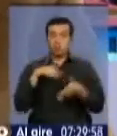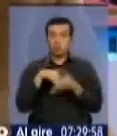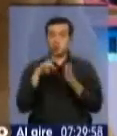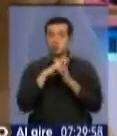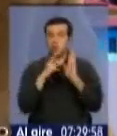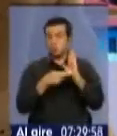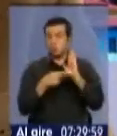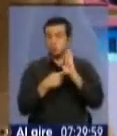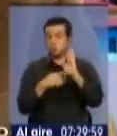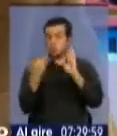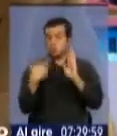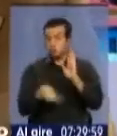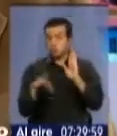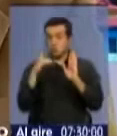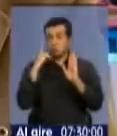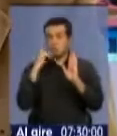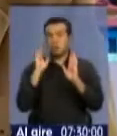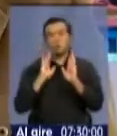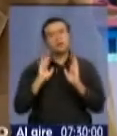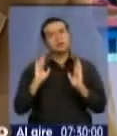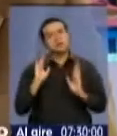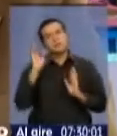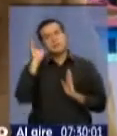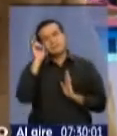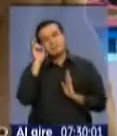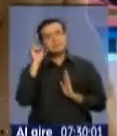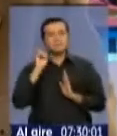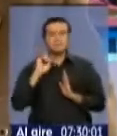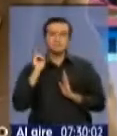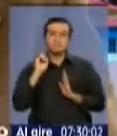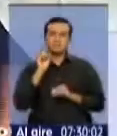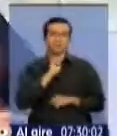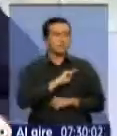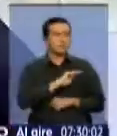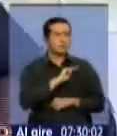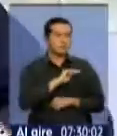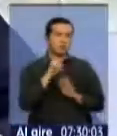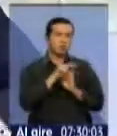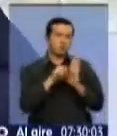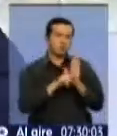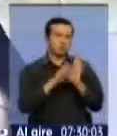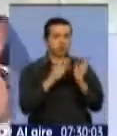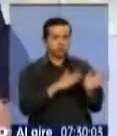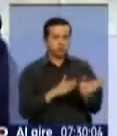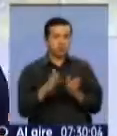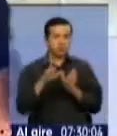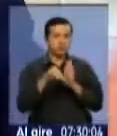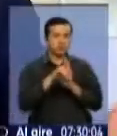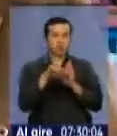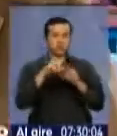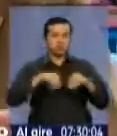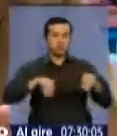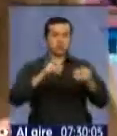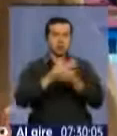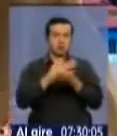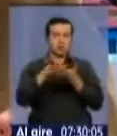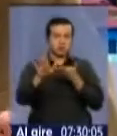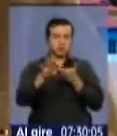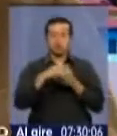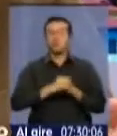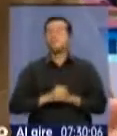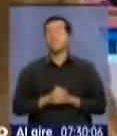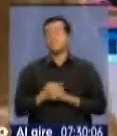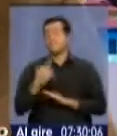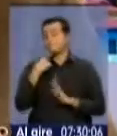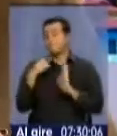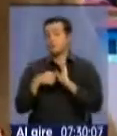reglamento también, entonces uno se puede hacer. Pero yo no creo que va por ahí el cambio. Los municipios establecen ordenanzas y urbanizan lo rural y adiós ley de tierra. Sí, pero por ejemplo, sí, hay casos